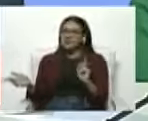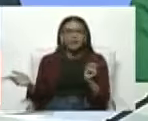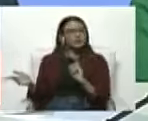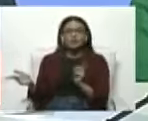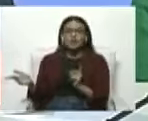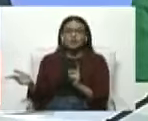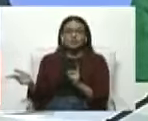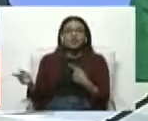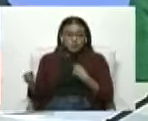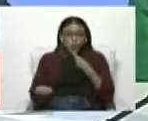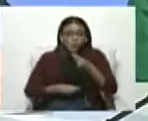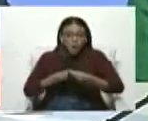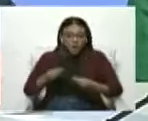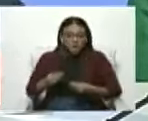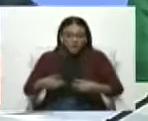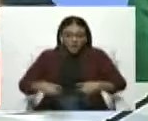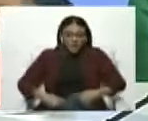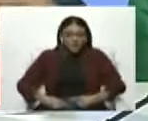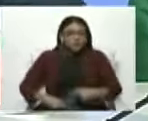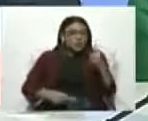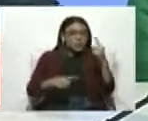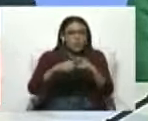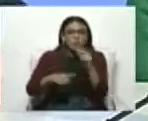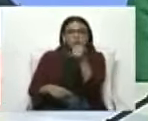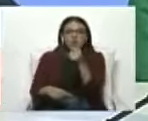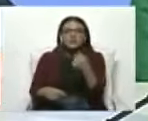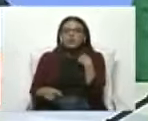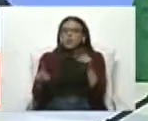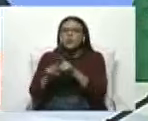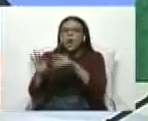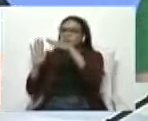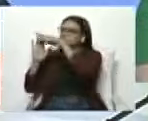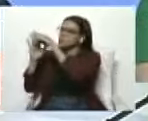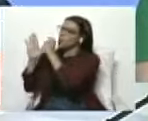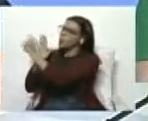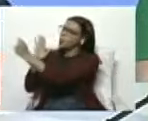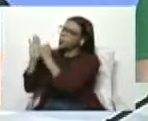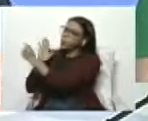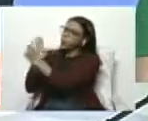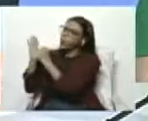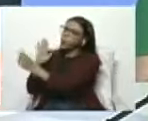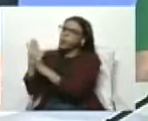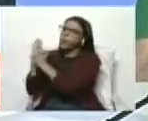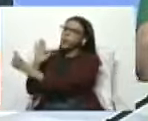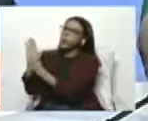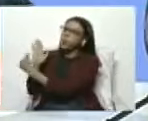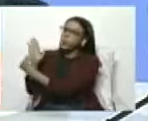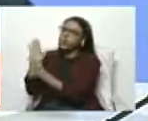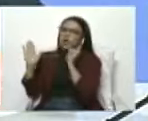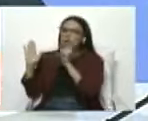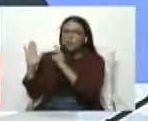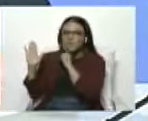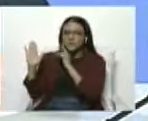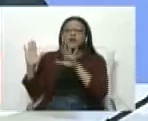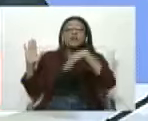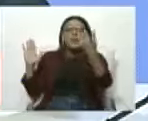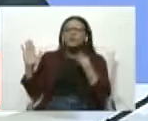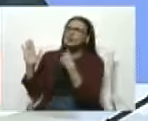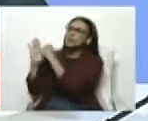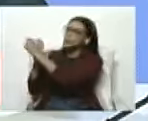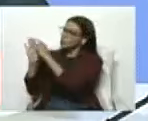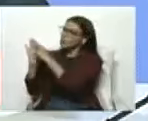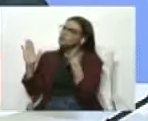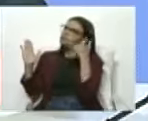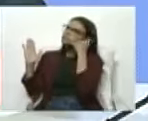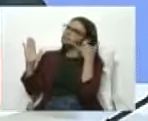O sea, si yo voy a hacer mi 1x10, lo primero que yo hago una lista, ¿eh? Luis, Carmen, María, pa, pa, pa. Y yo después llamo, mira, Luis, ¿tú quieres que te